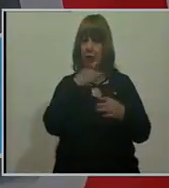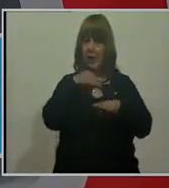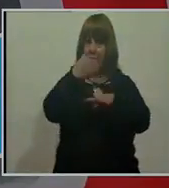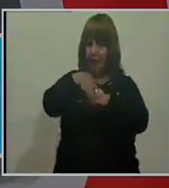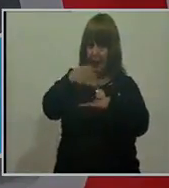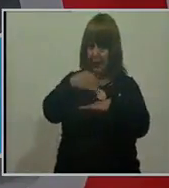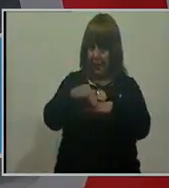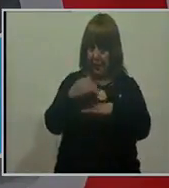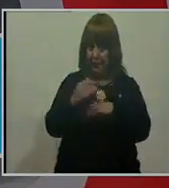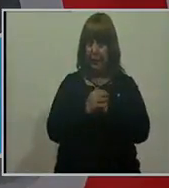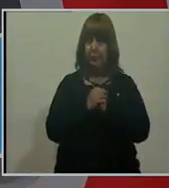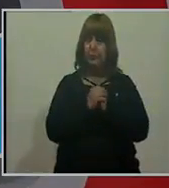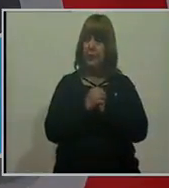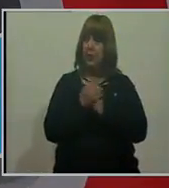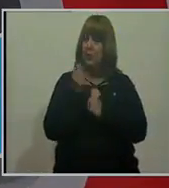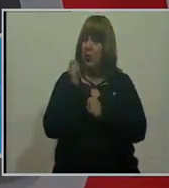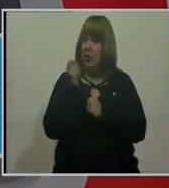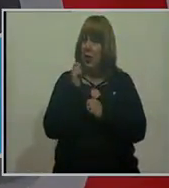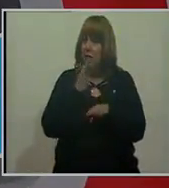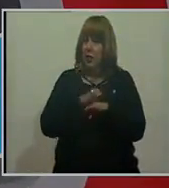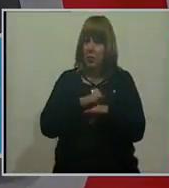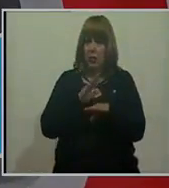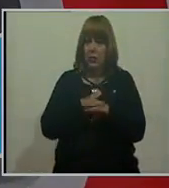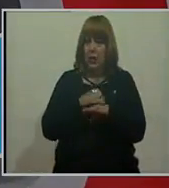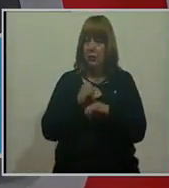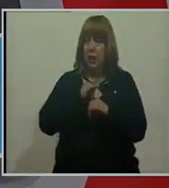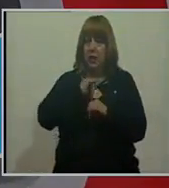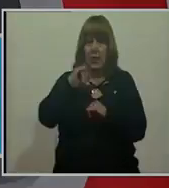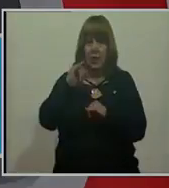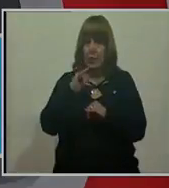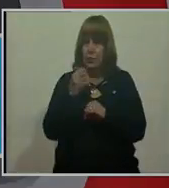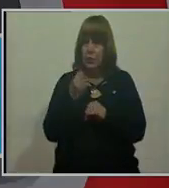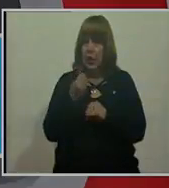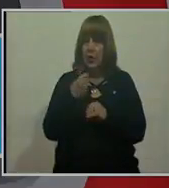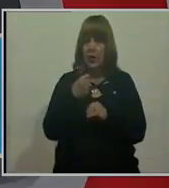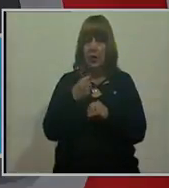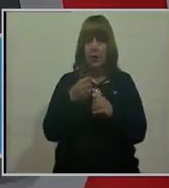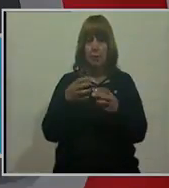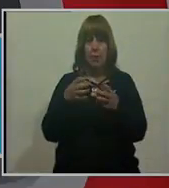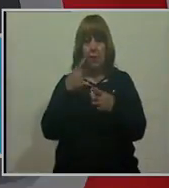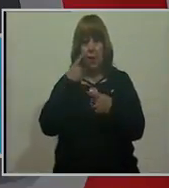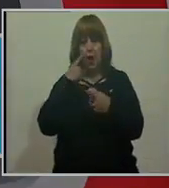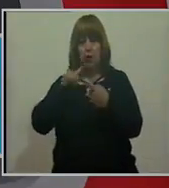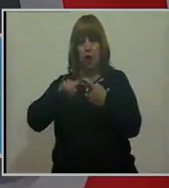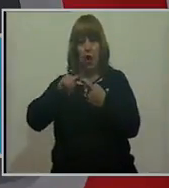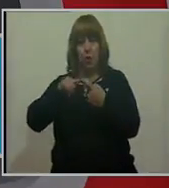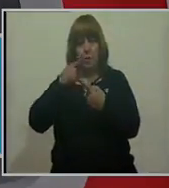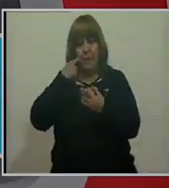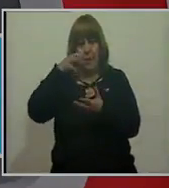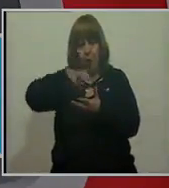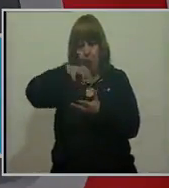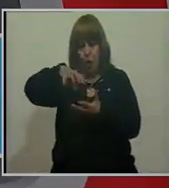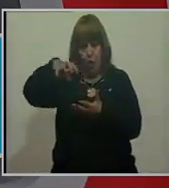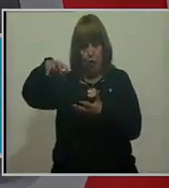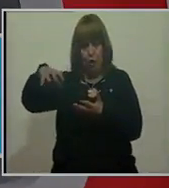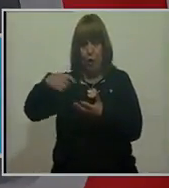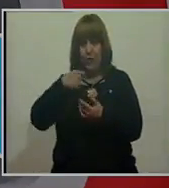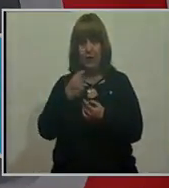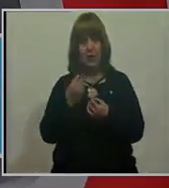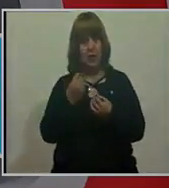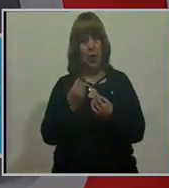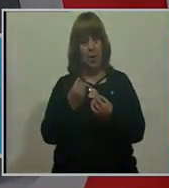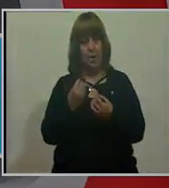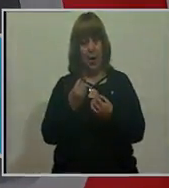quién promueve estas ventas que denuncian la Unión de Kiosqueros? Las personas que quizás tenían un